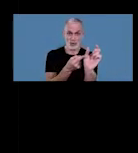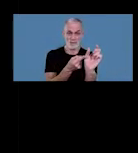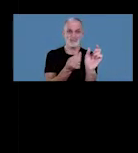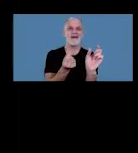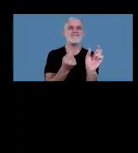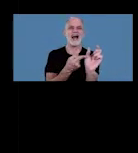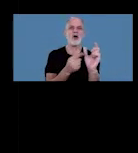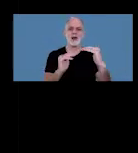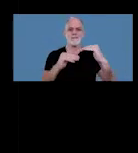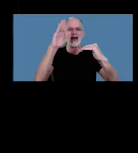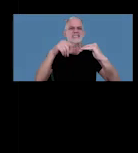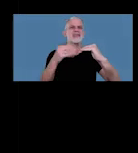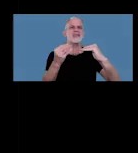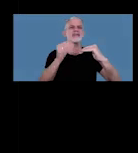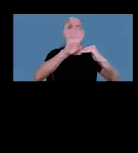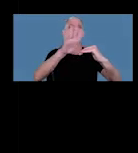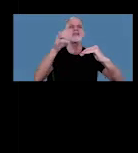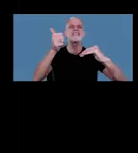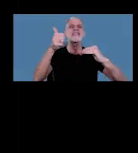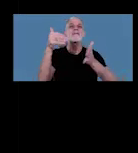no excede los